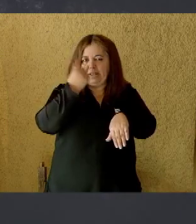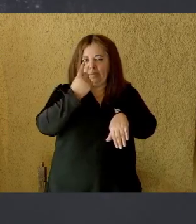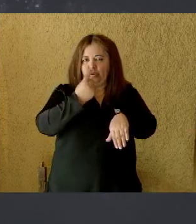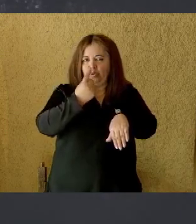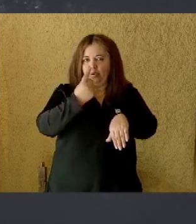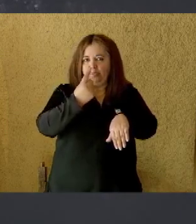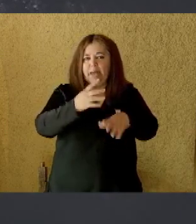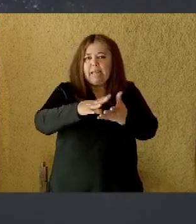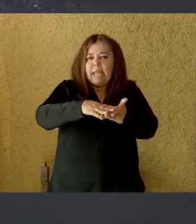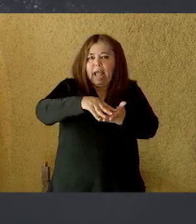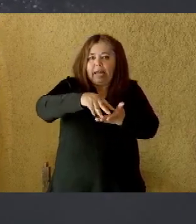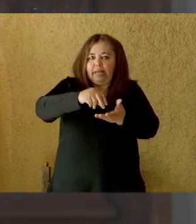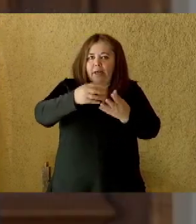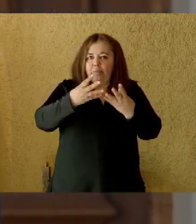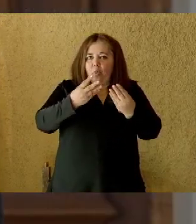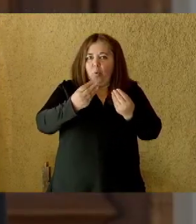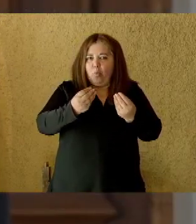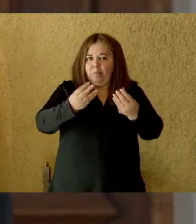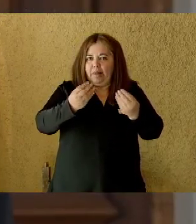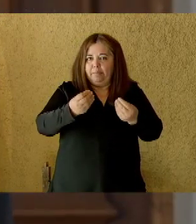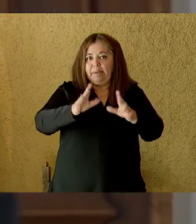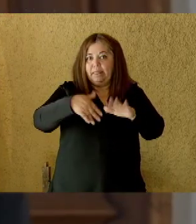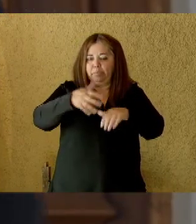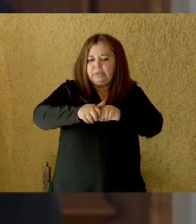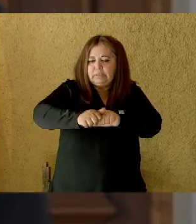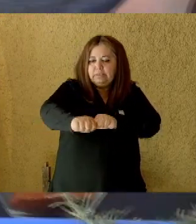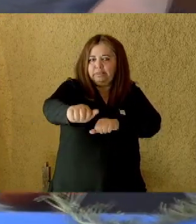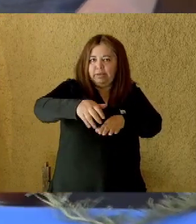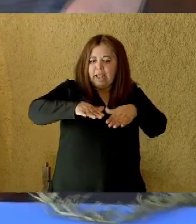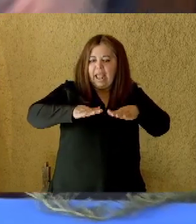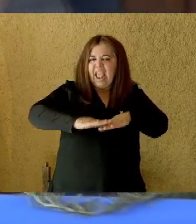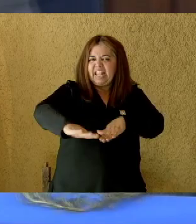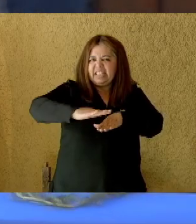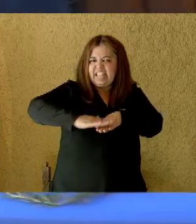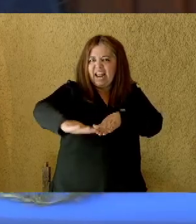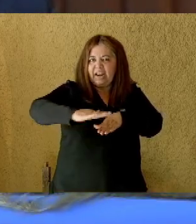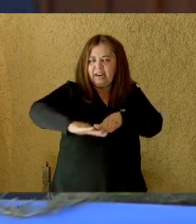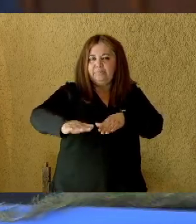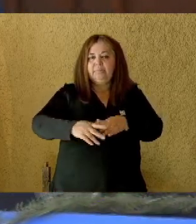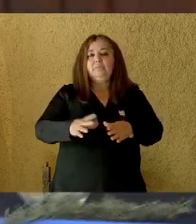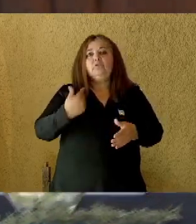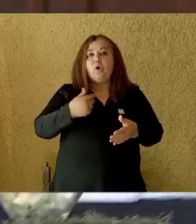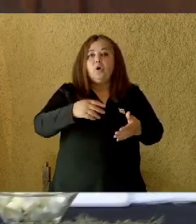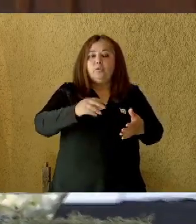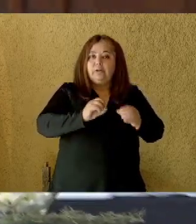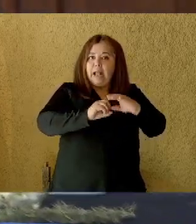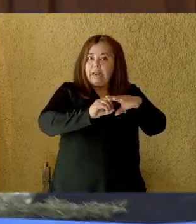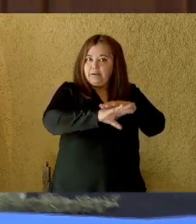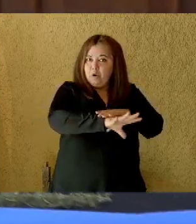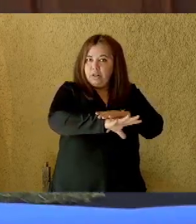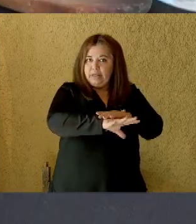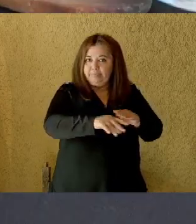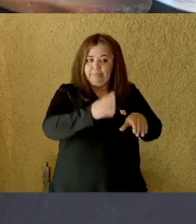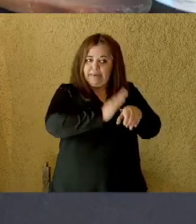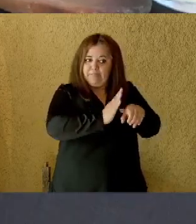harina y podamos estirarla. Para seguir con nuestro picadillo de carne, en el medio de mi sartén voy a poner la carne molida.